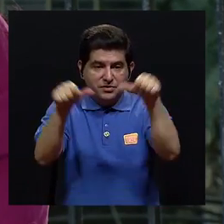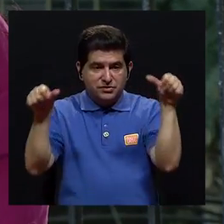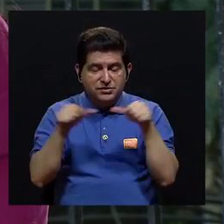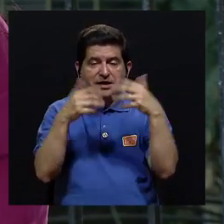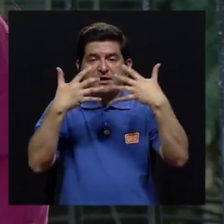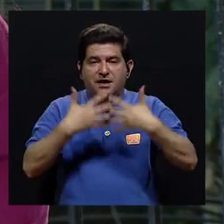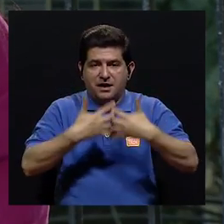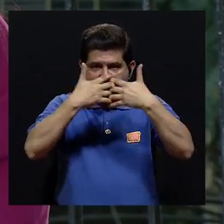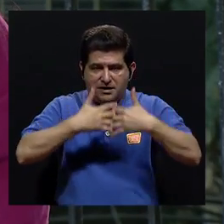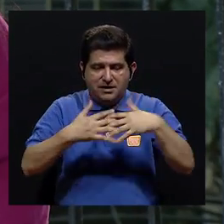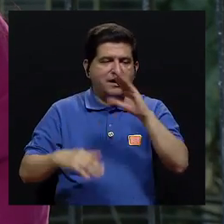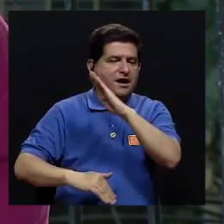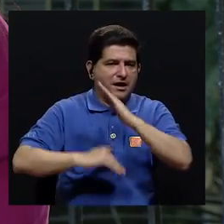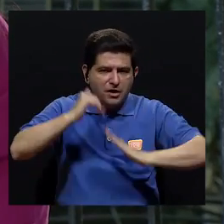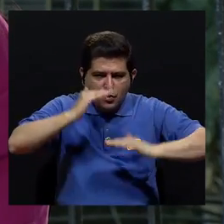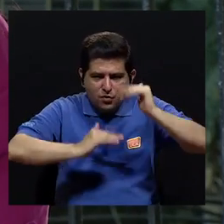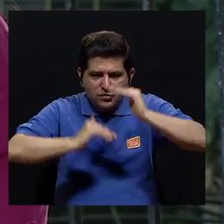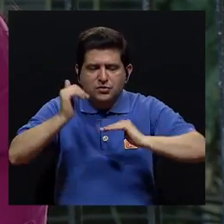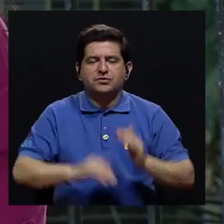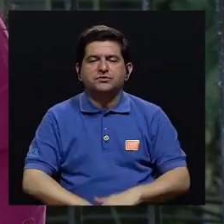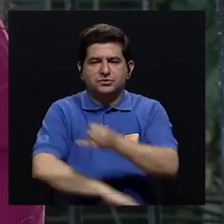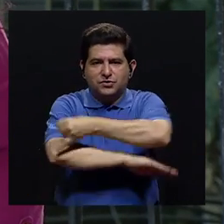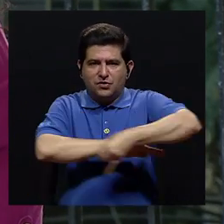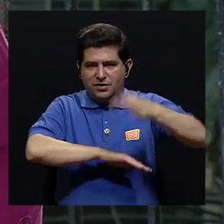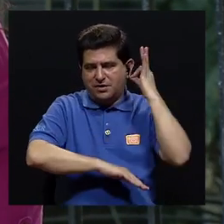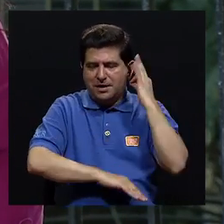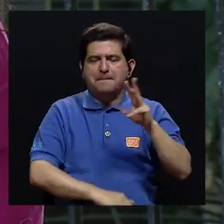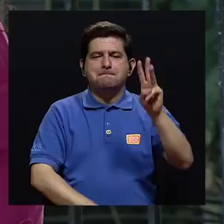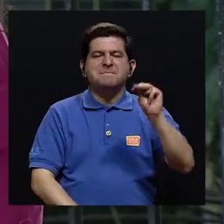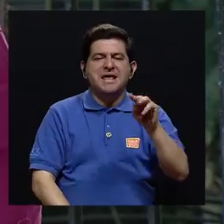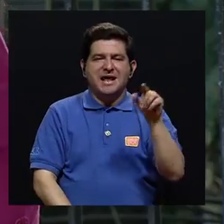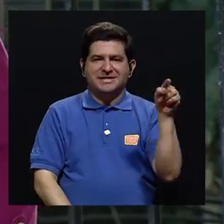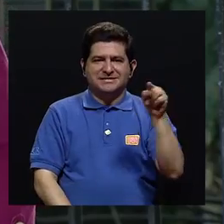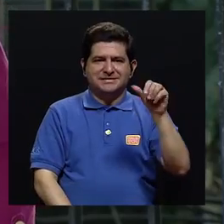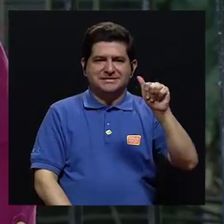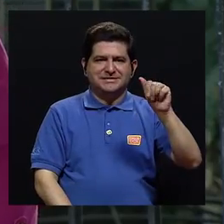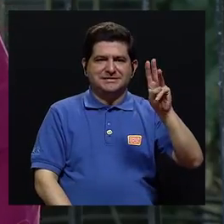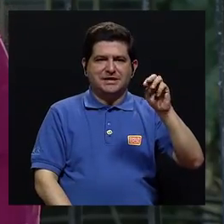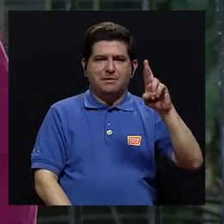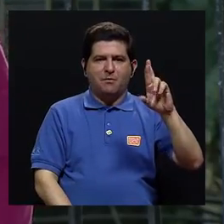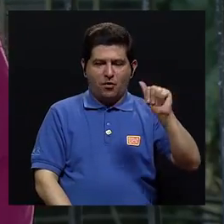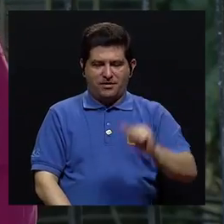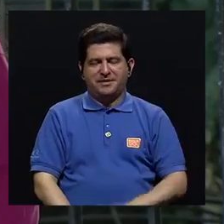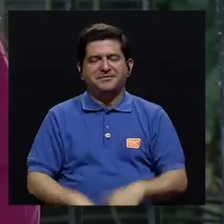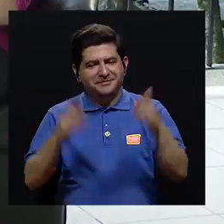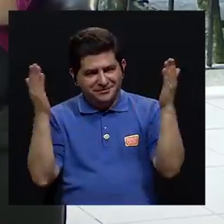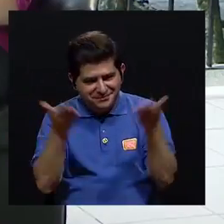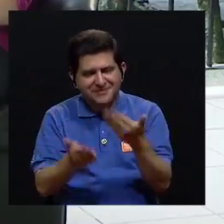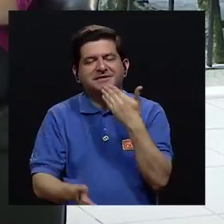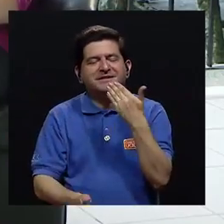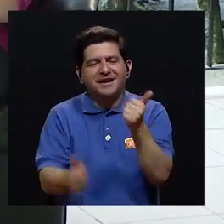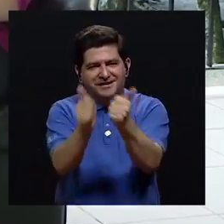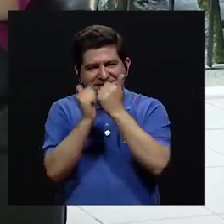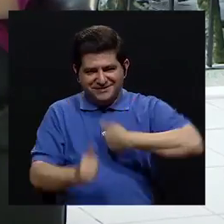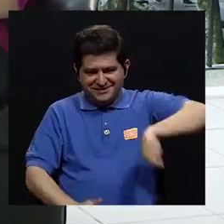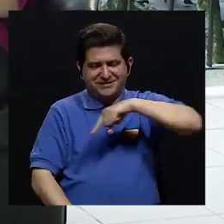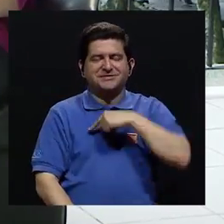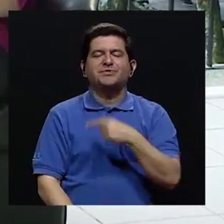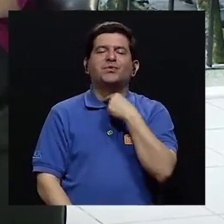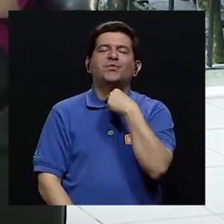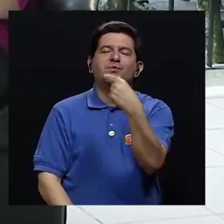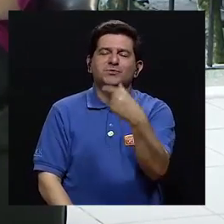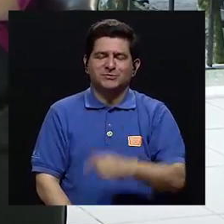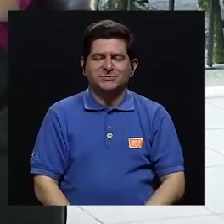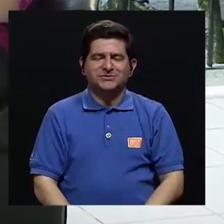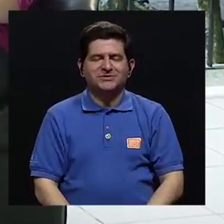en áreas de la industria y la construcción, la ingeniera Miriam Zamora. Bienvenida, Miriam, y gracias por acompañarnos. Un